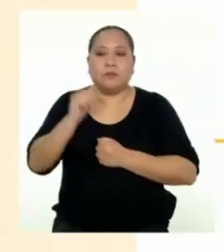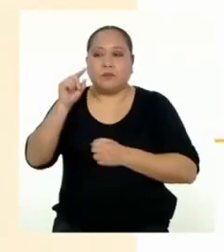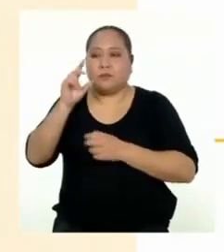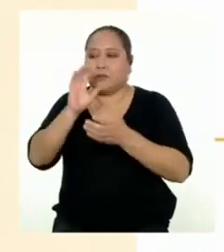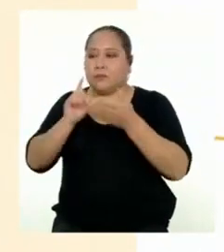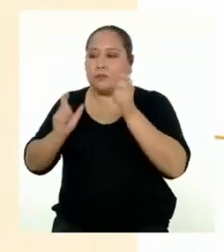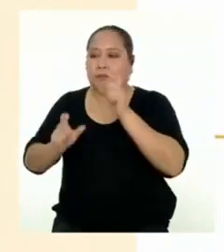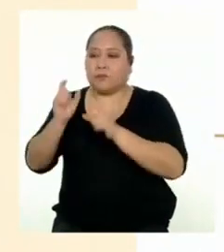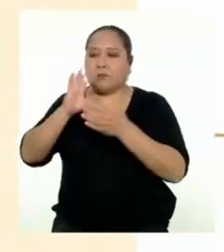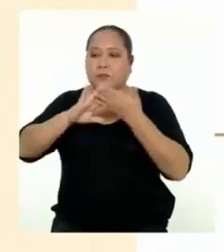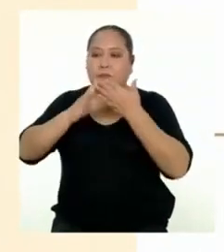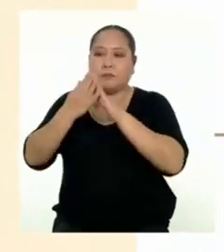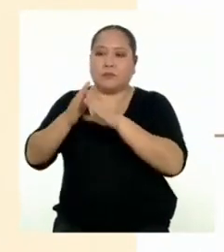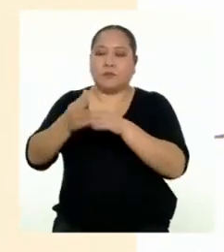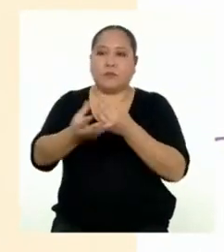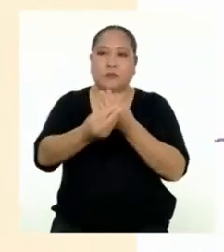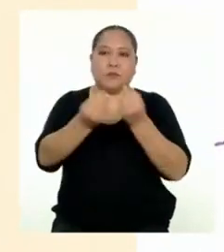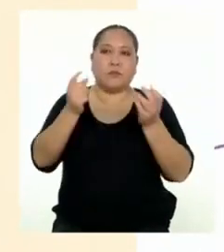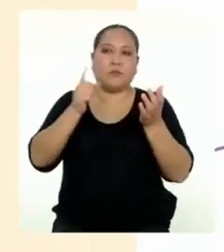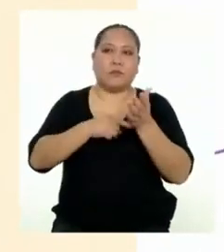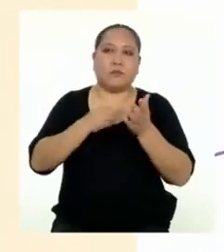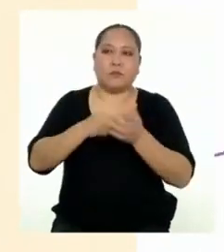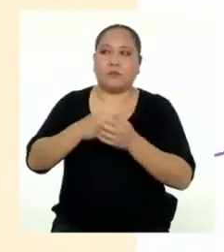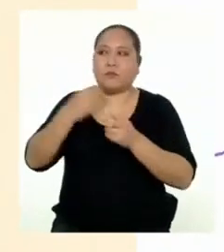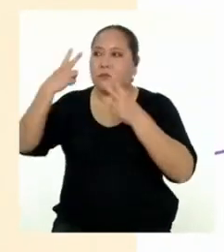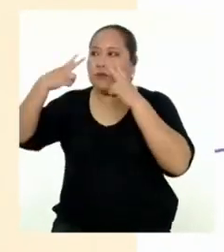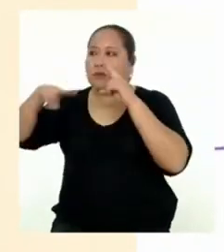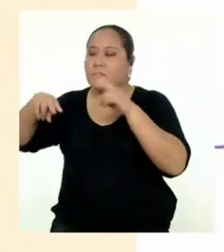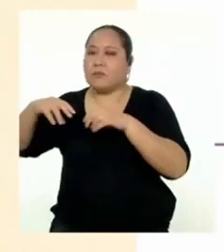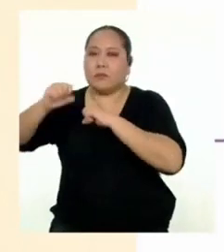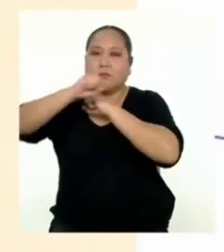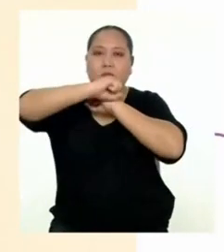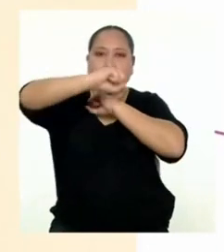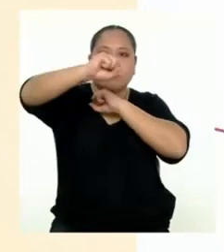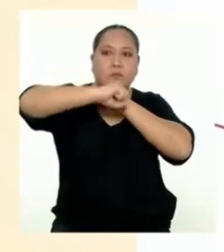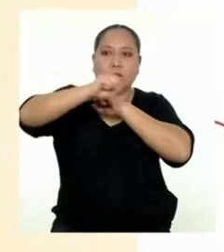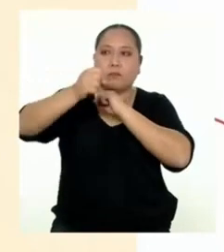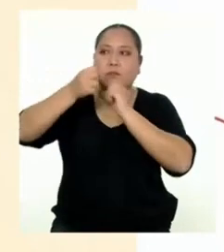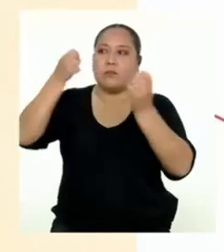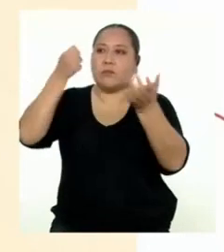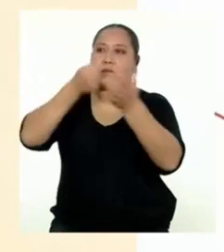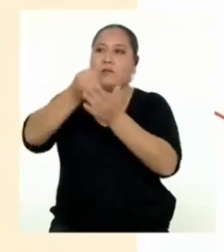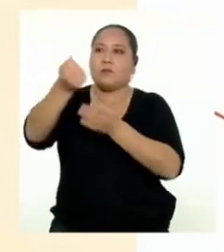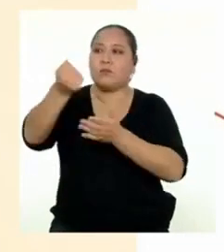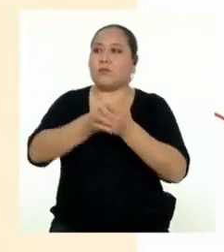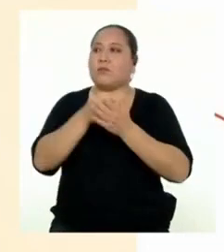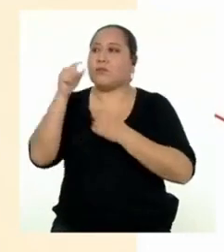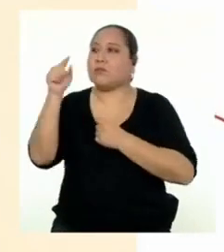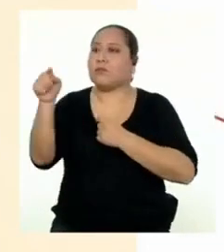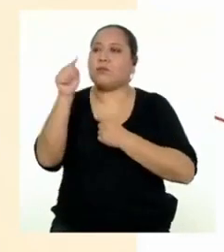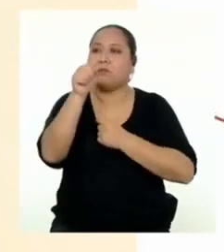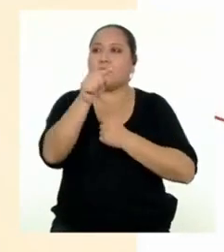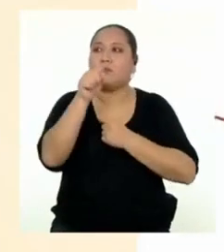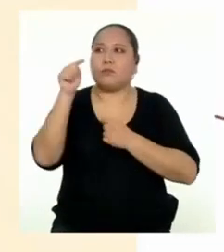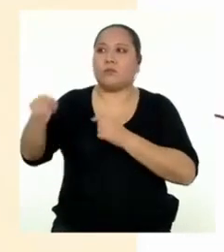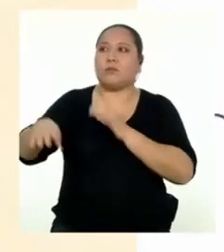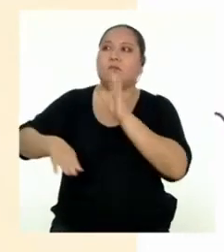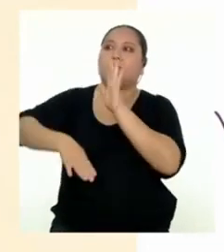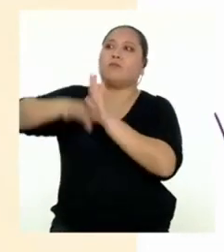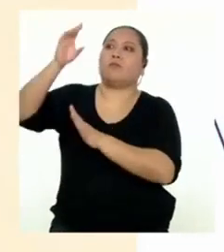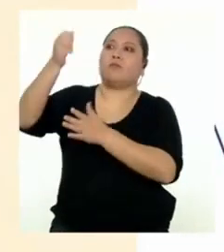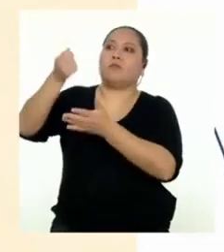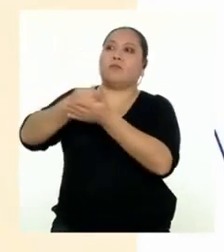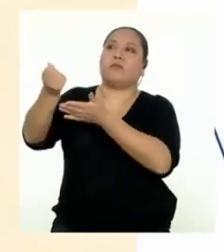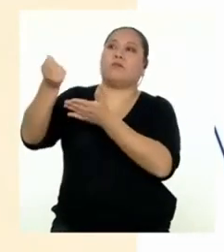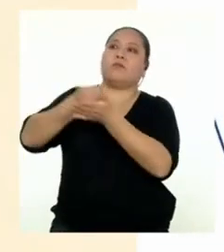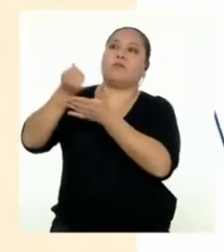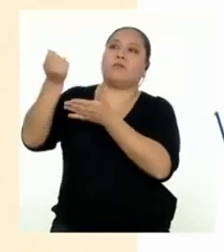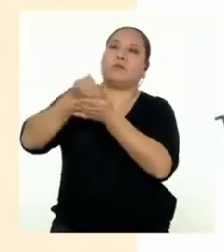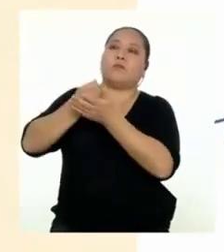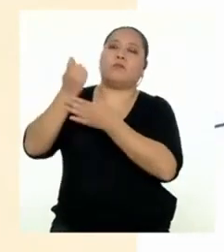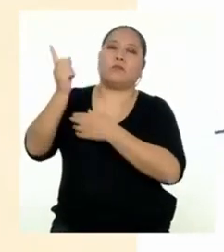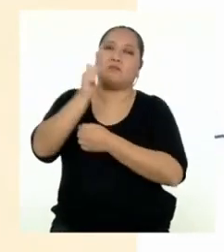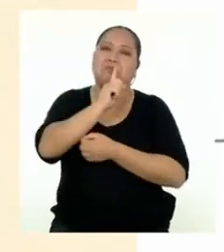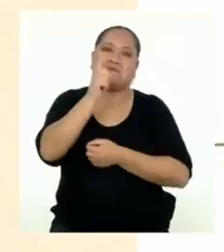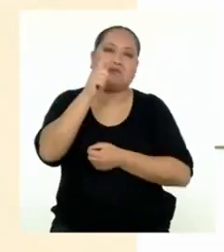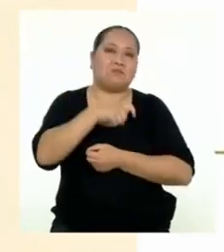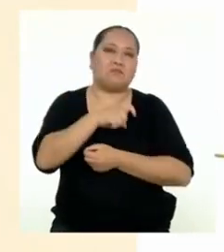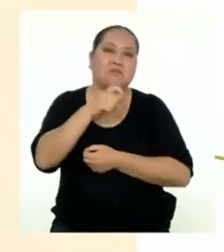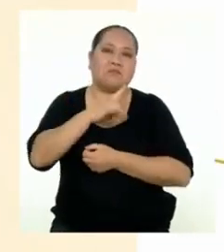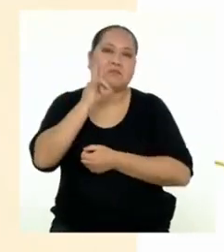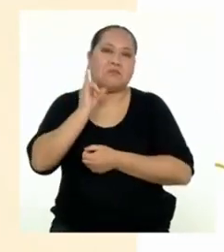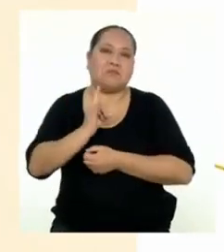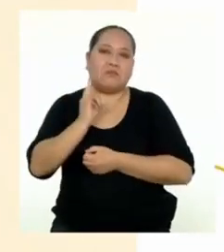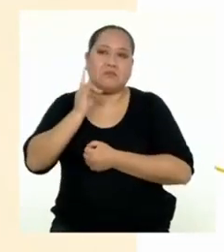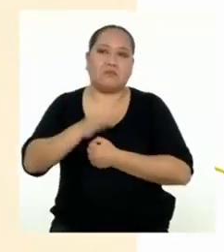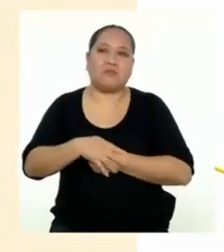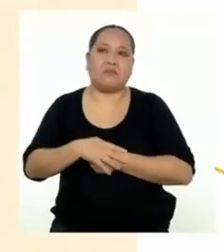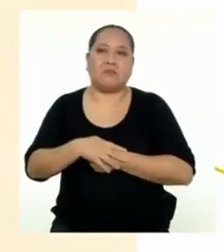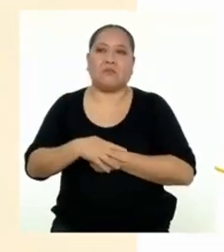La población en muchas ocasiones se deja llevar por la publicidad para adquirir determinados productos en exceso, muchas veces sin necesitarlos